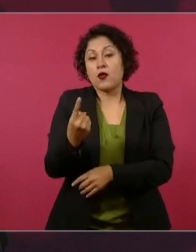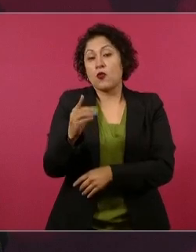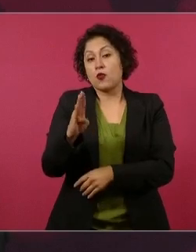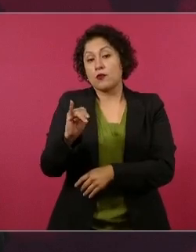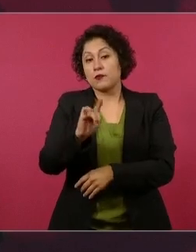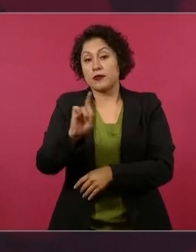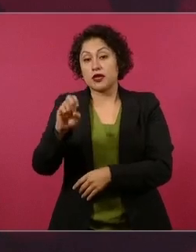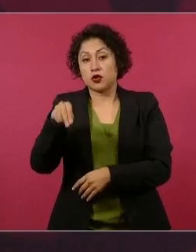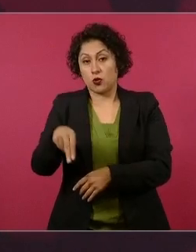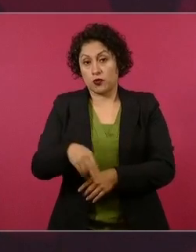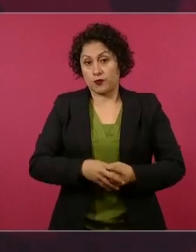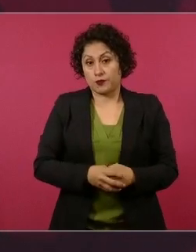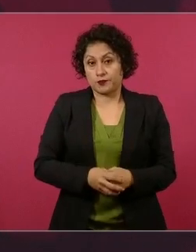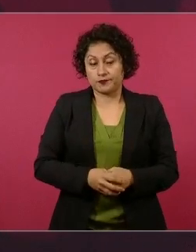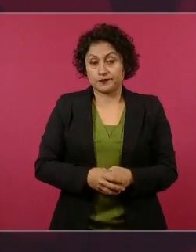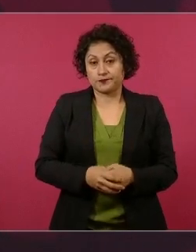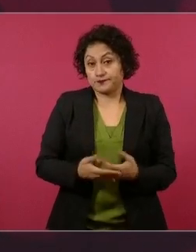Bueno,